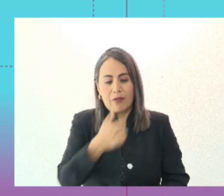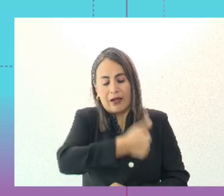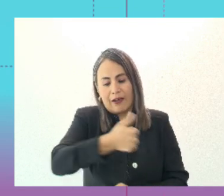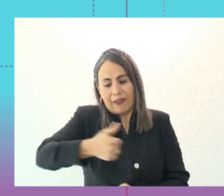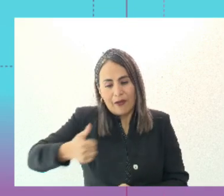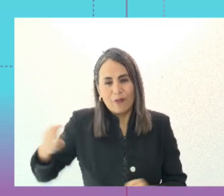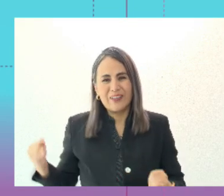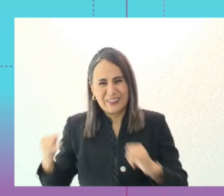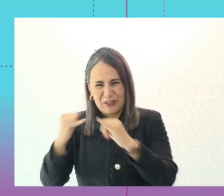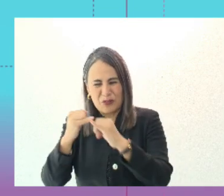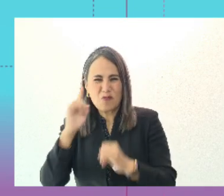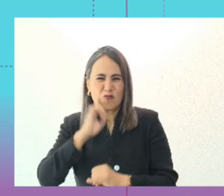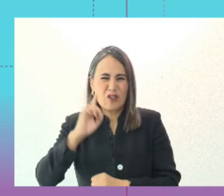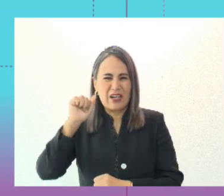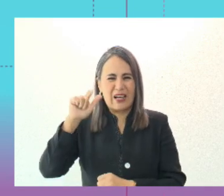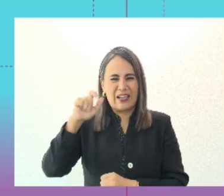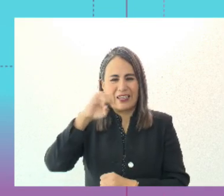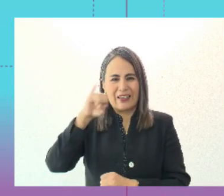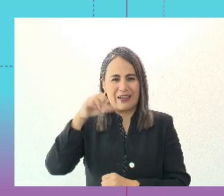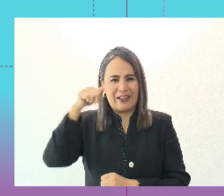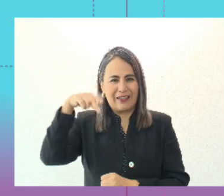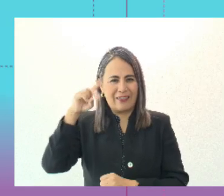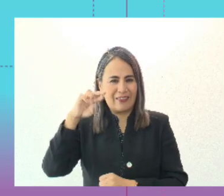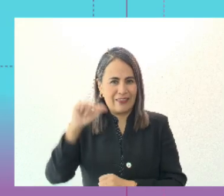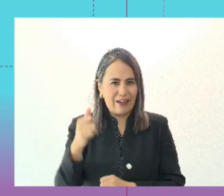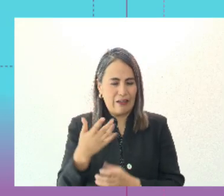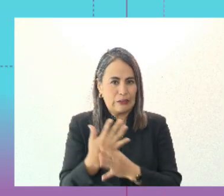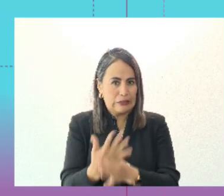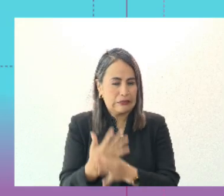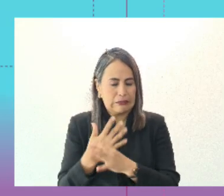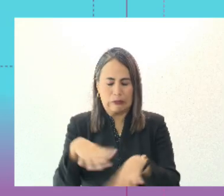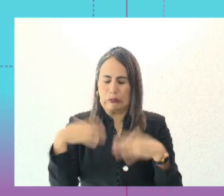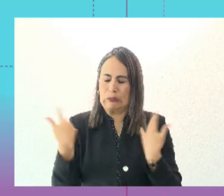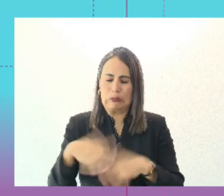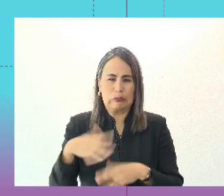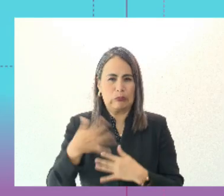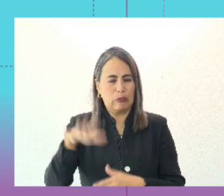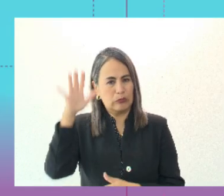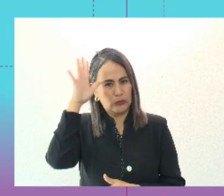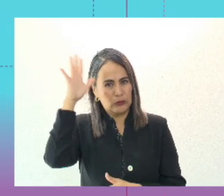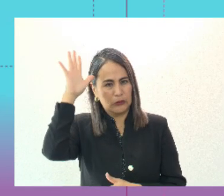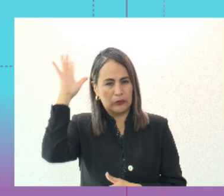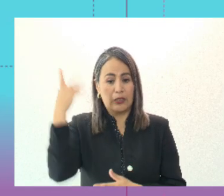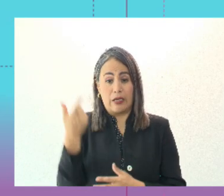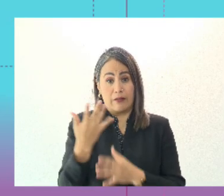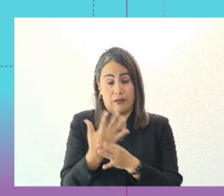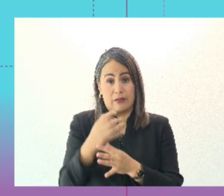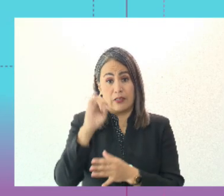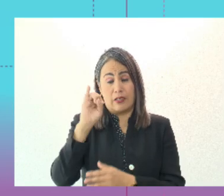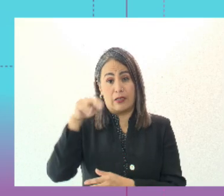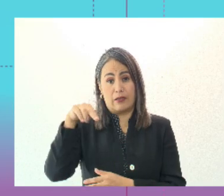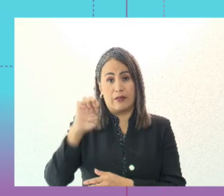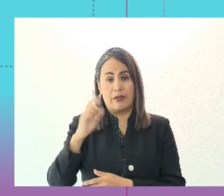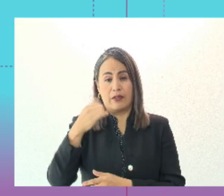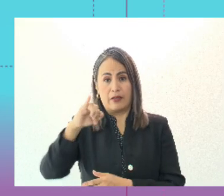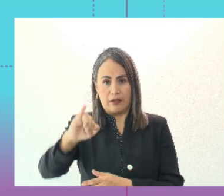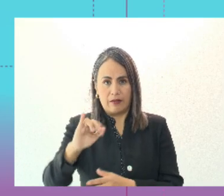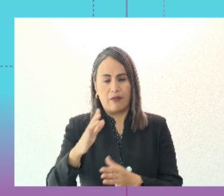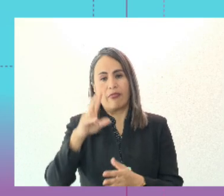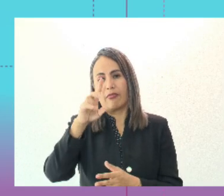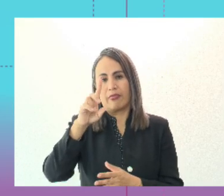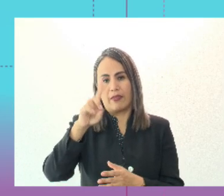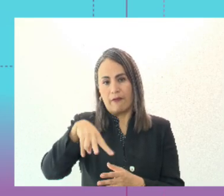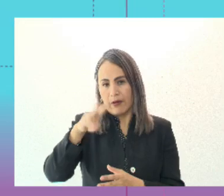no sé si la escucharon, las cifras son tremendas, ¿no? Y esos son datos de INEGI, son datos ciertos, lo dijo